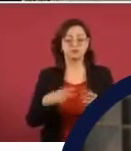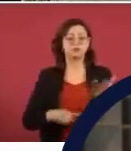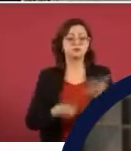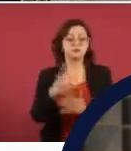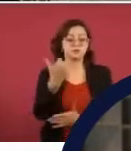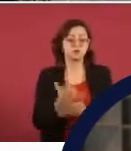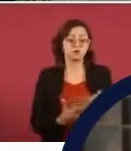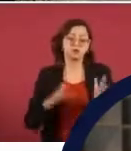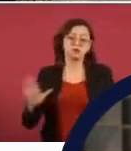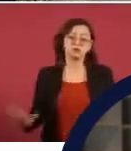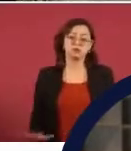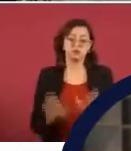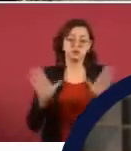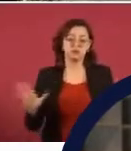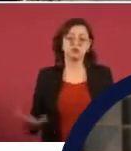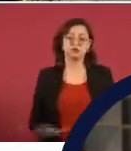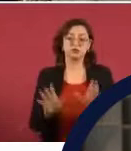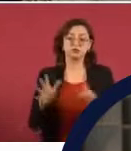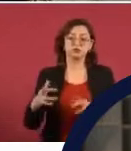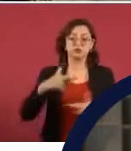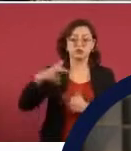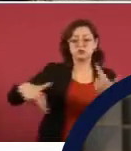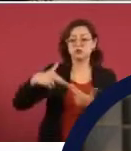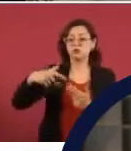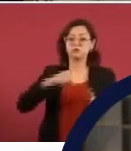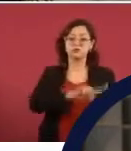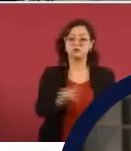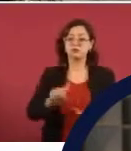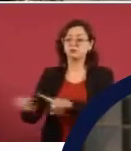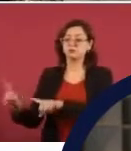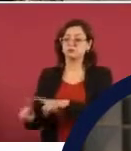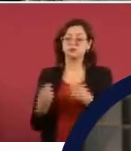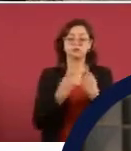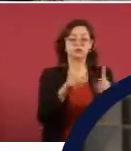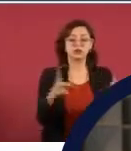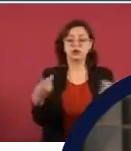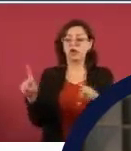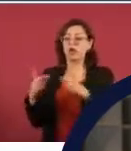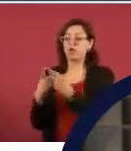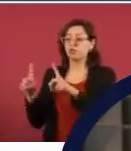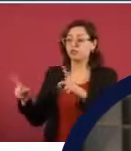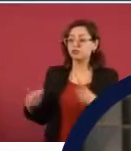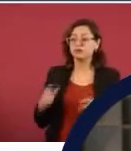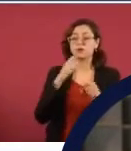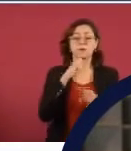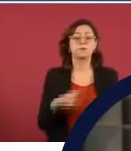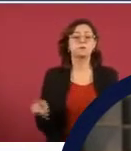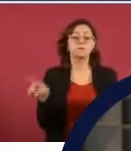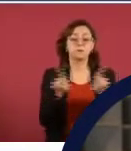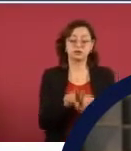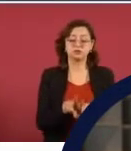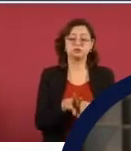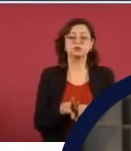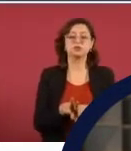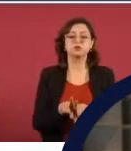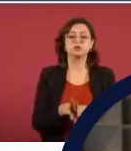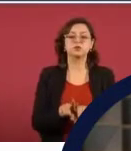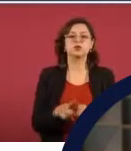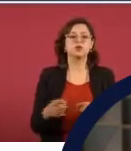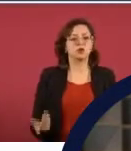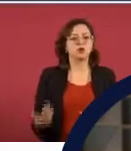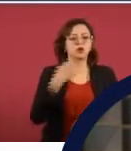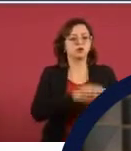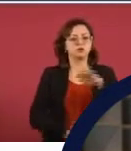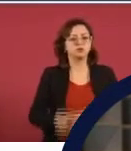4%. Y entonces tenemos ahí el resultado, 0% de crecimiento. En seguridad, pues también las